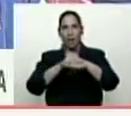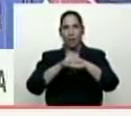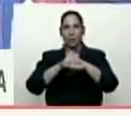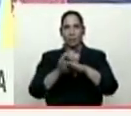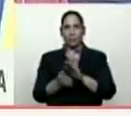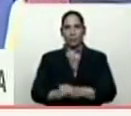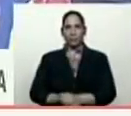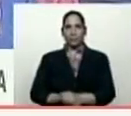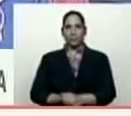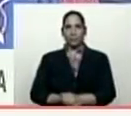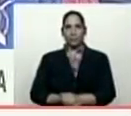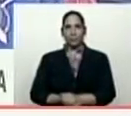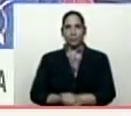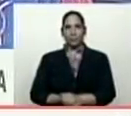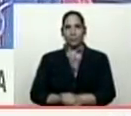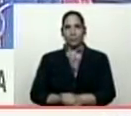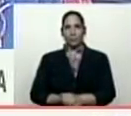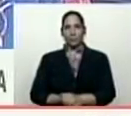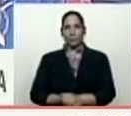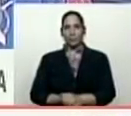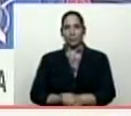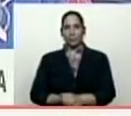llama? Curada.